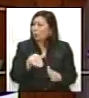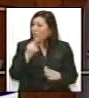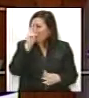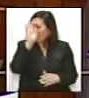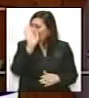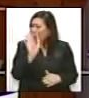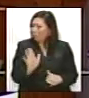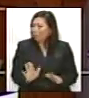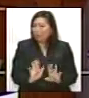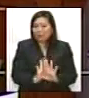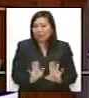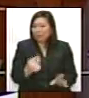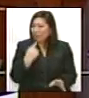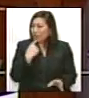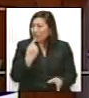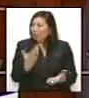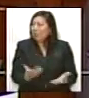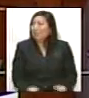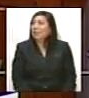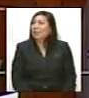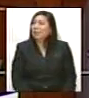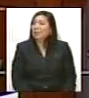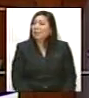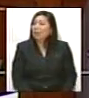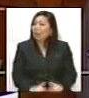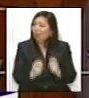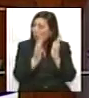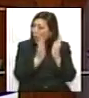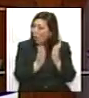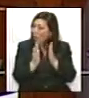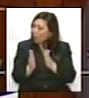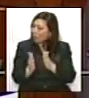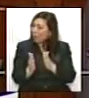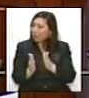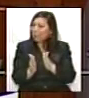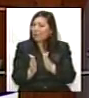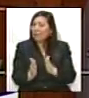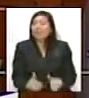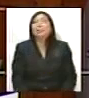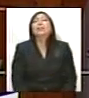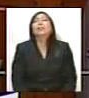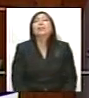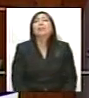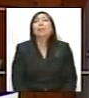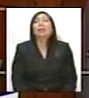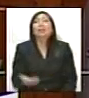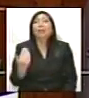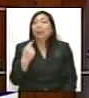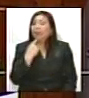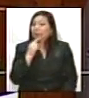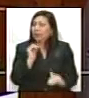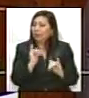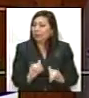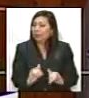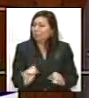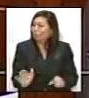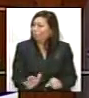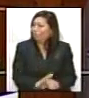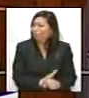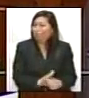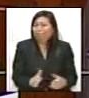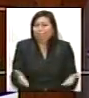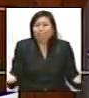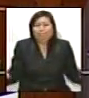no lo voy a reiterar pero presidenta solamente de una cuestión de orden presidenta es que se está permitiendo y hace rato que hay quejas absurdas